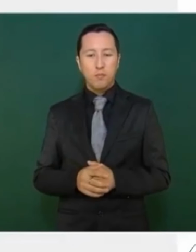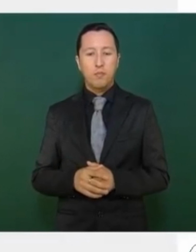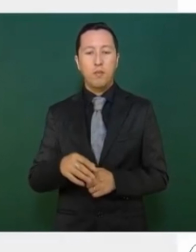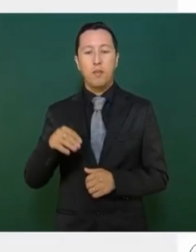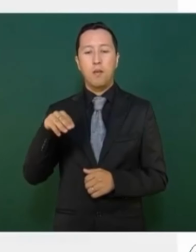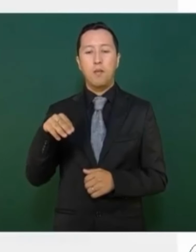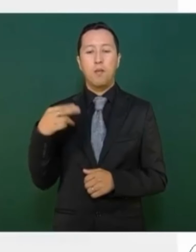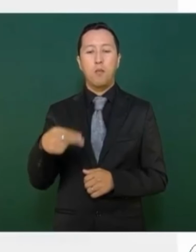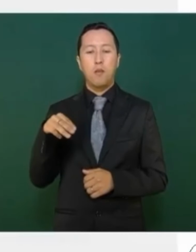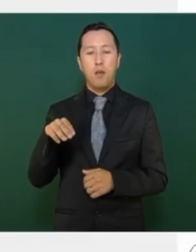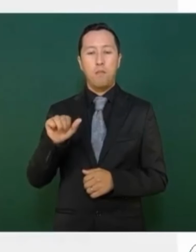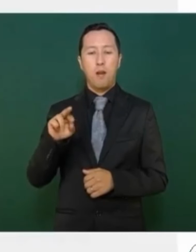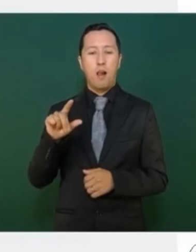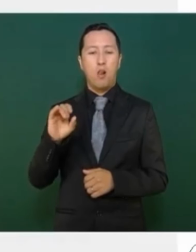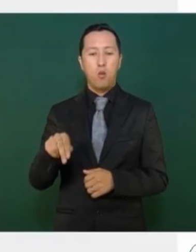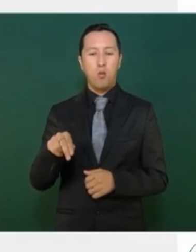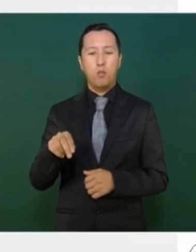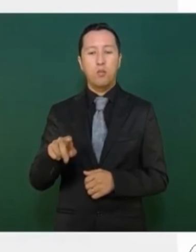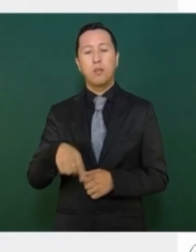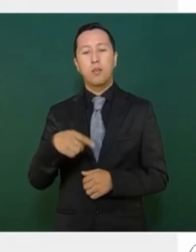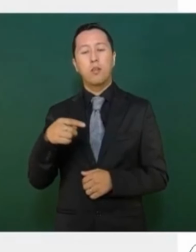Castillo.